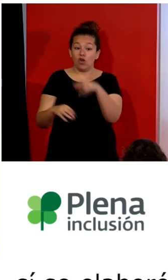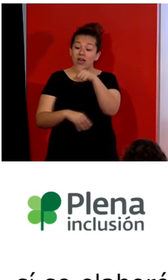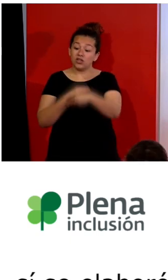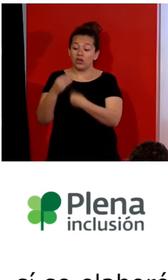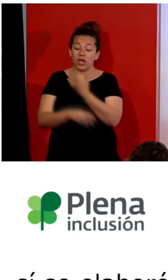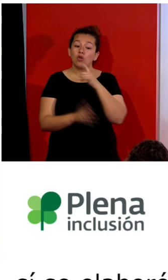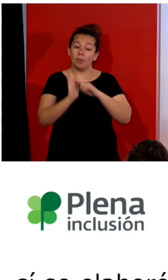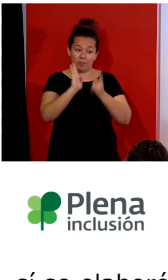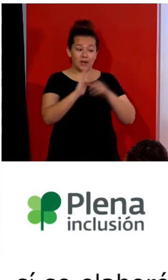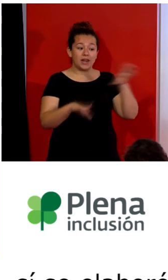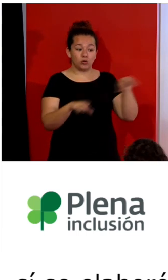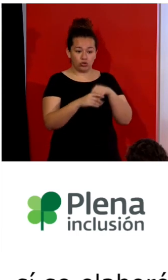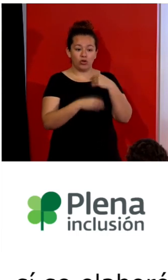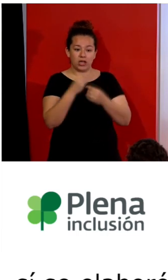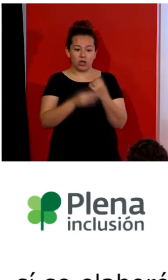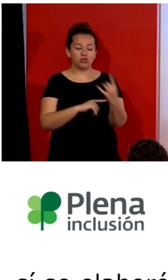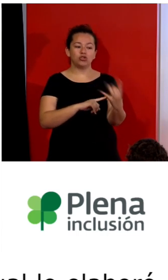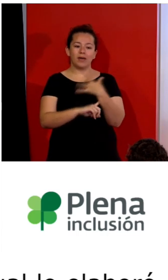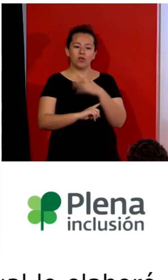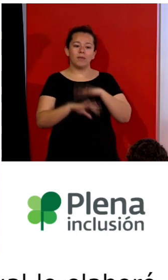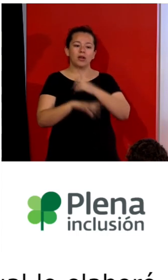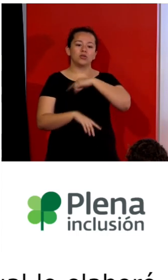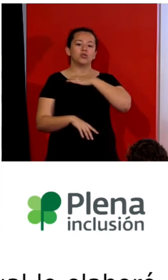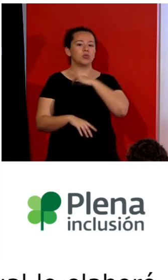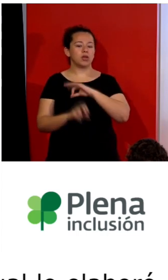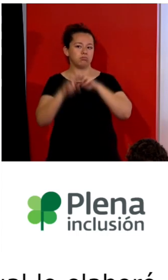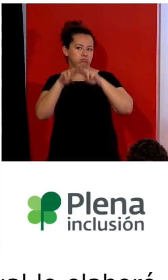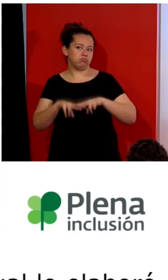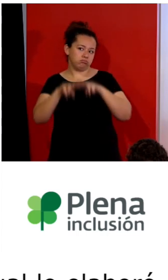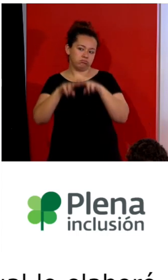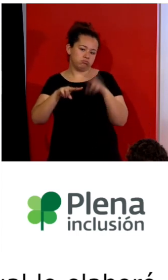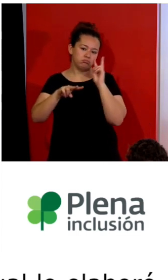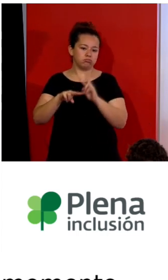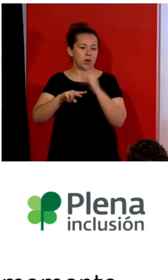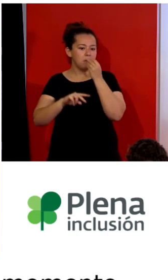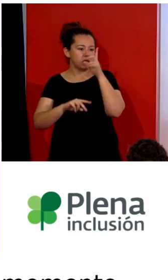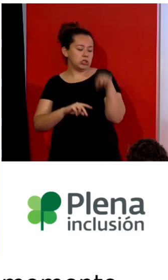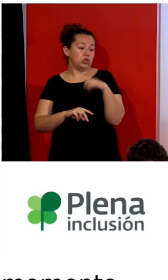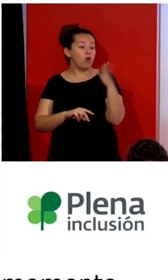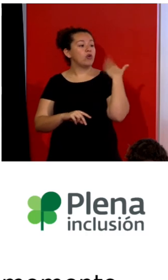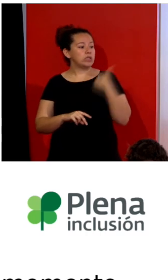Inclusión, nos lo mandó en su momento para que lo supervisáramos y una vez que ya estábamos todos de